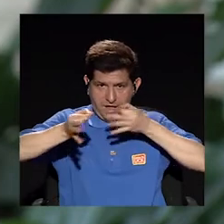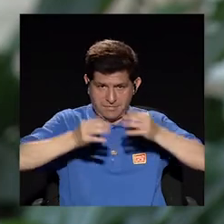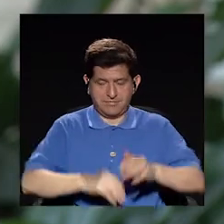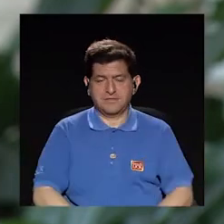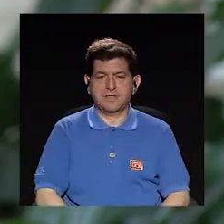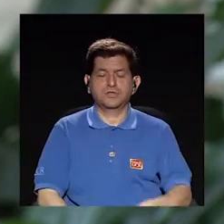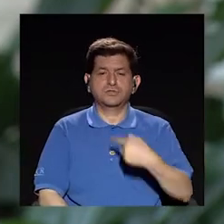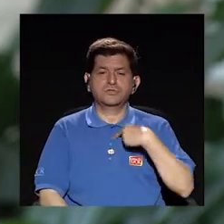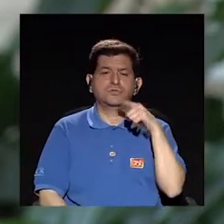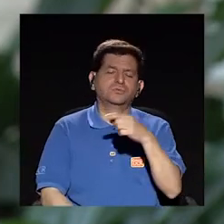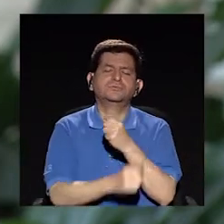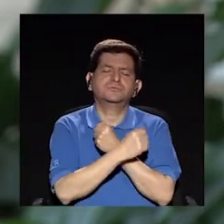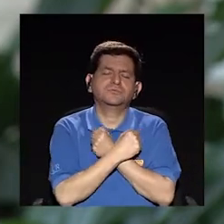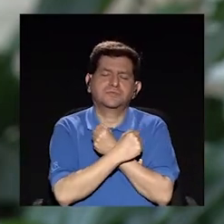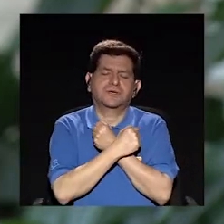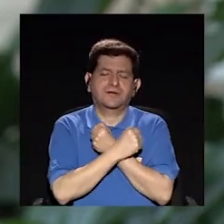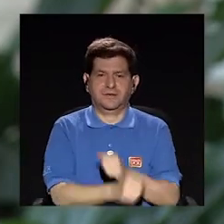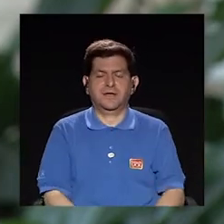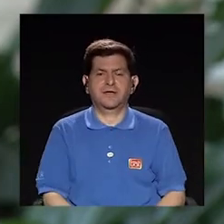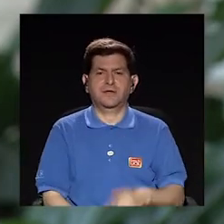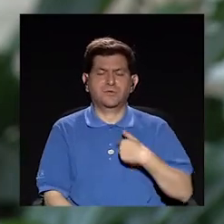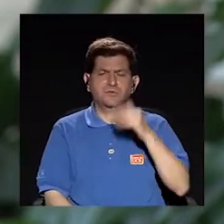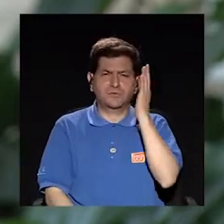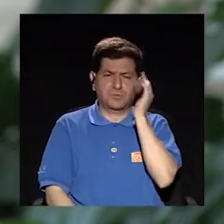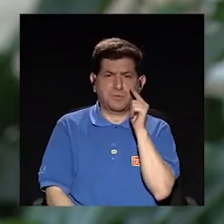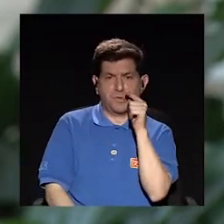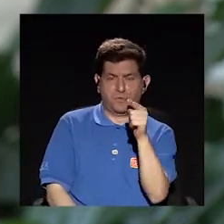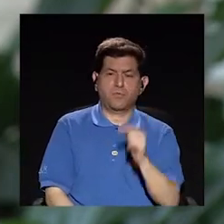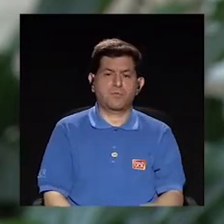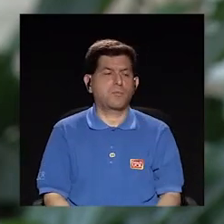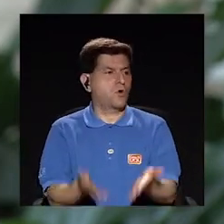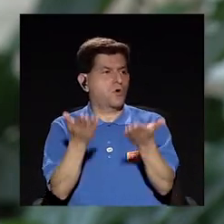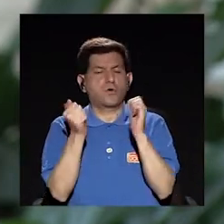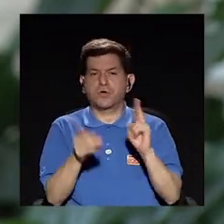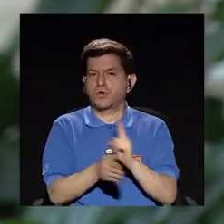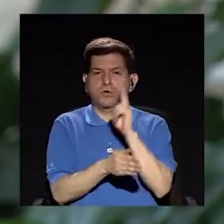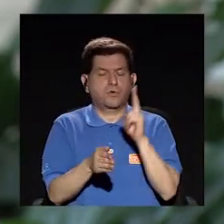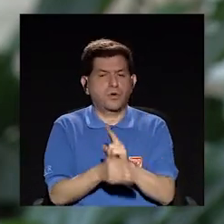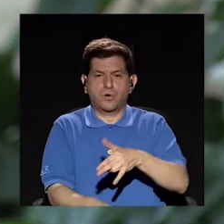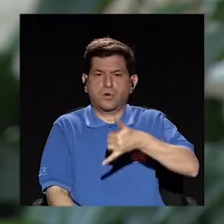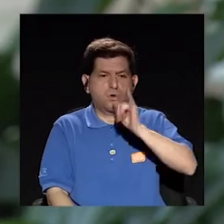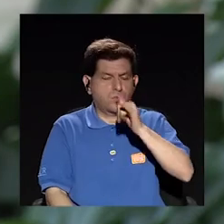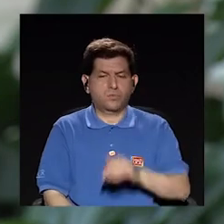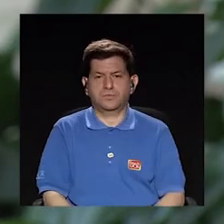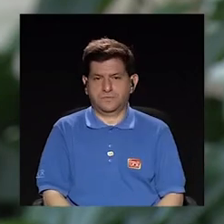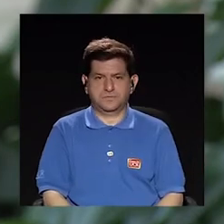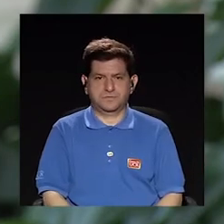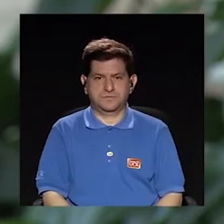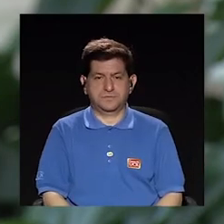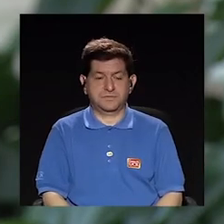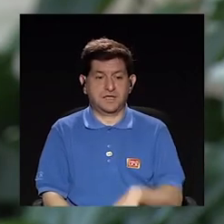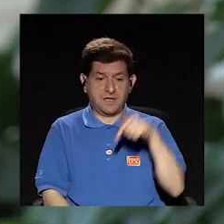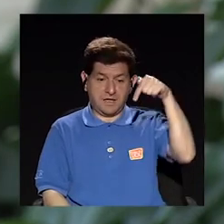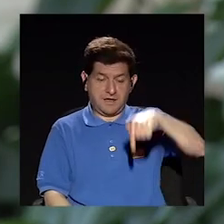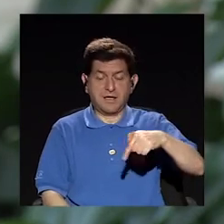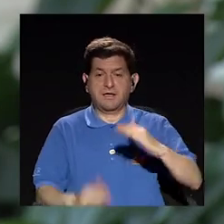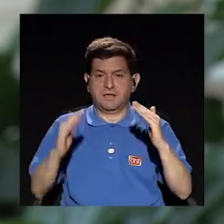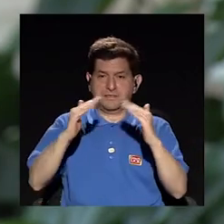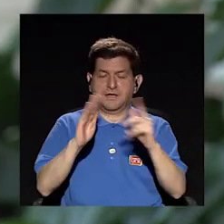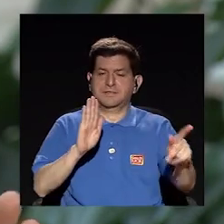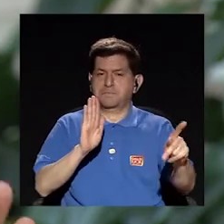explicar, porque yo te amo, porque me preocupo por vos, es que no quiero que consumas alcohol y aquí en esta casa va a